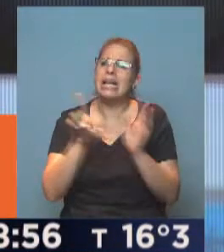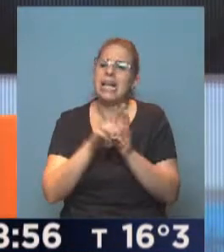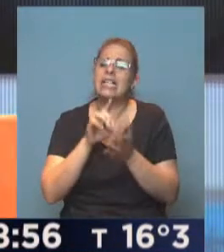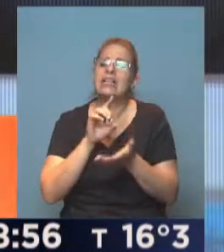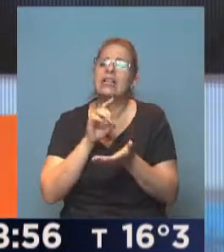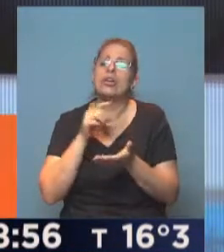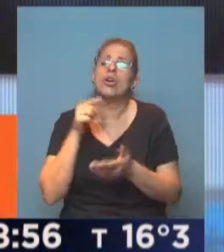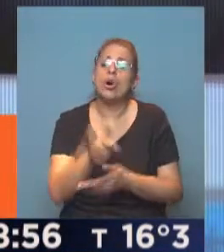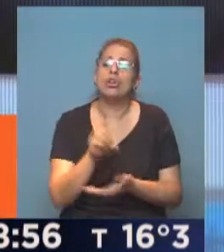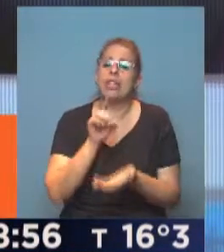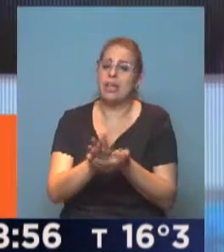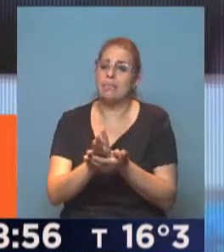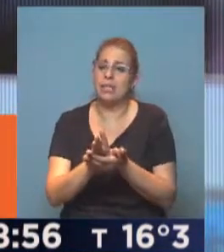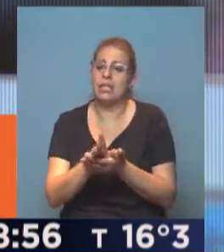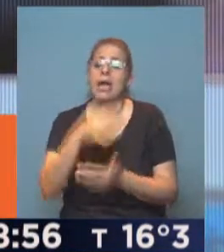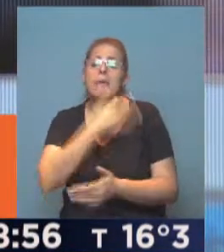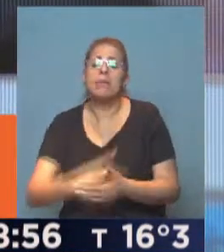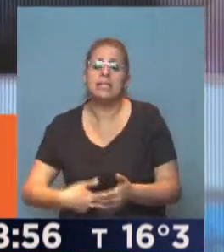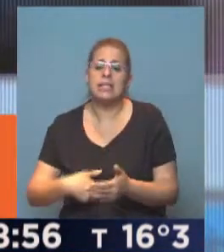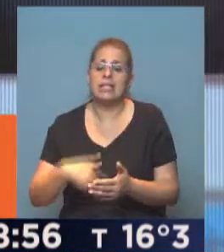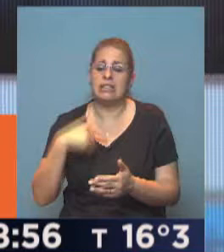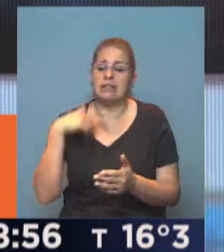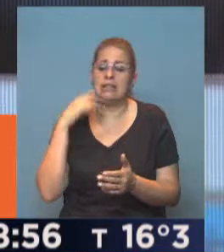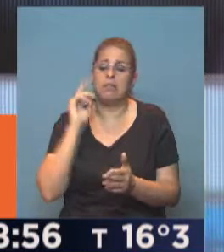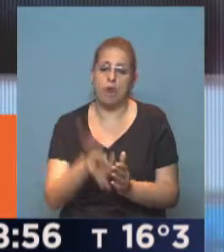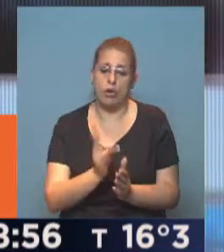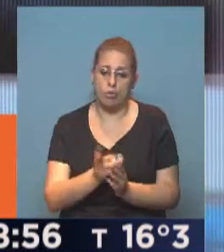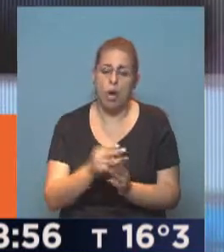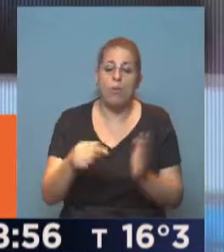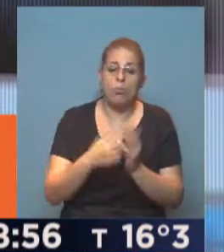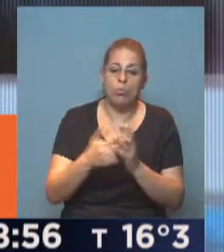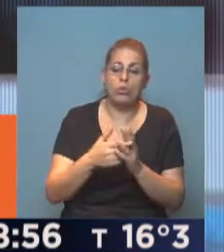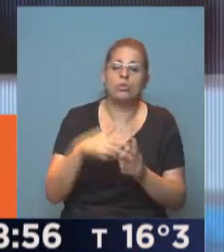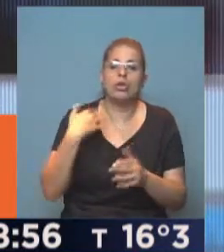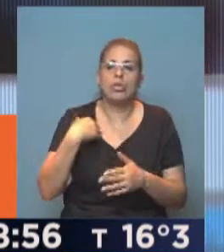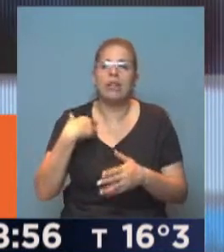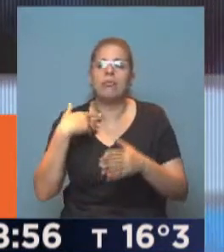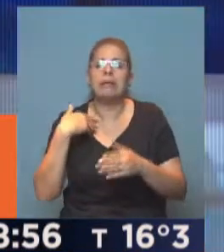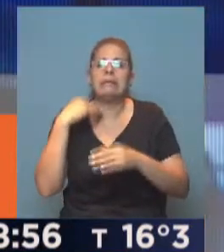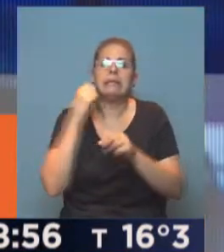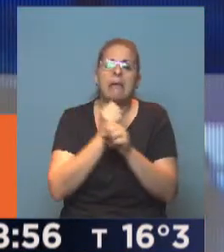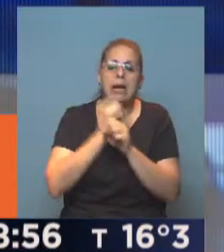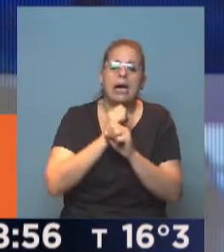vetó, pero digamos fue una excepción muy rápida. Esto fue más elaborado, tuvimos que llegar a consensos,